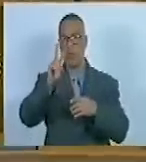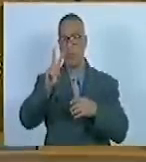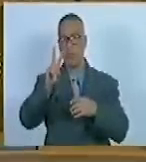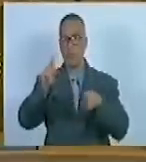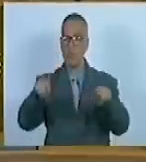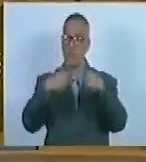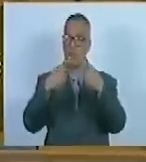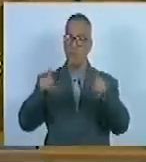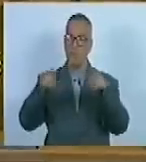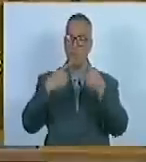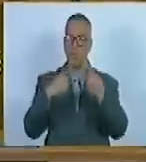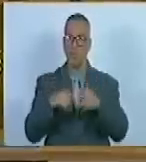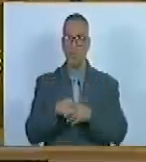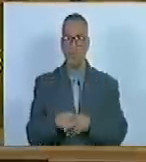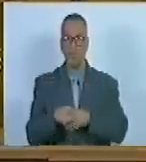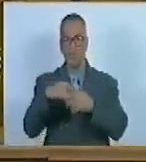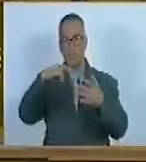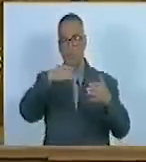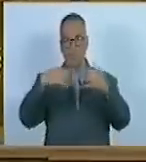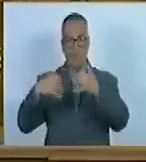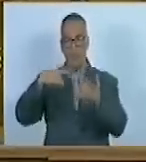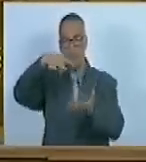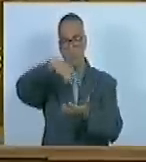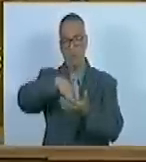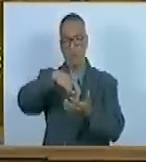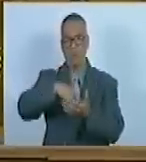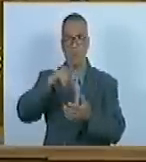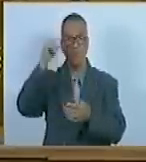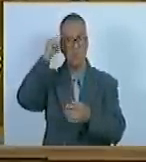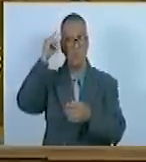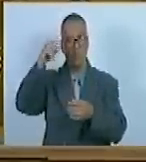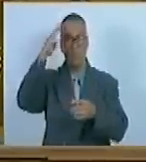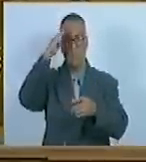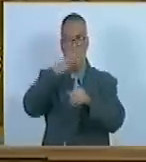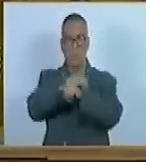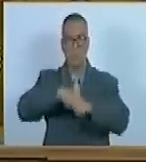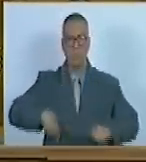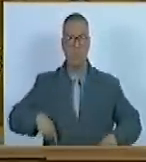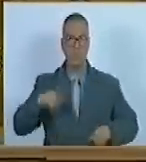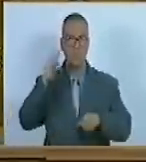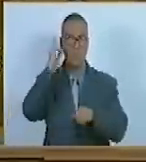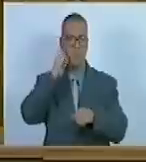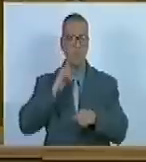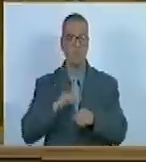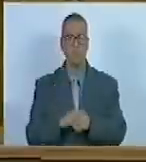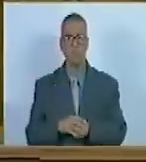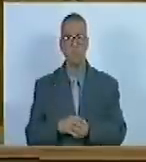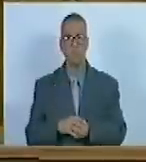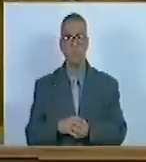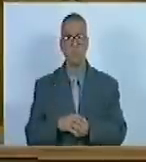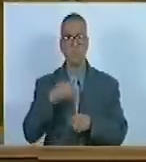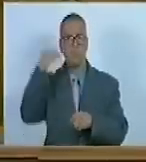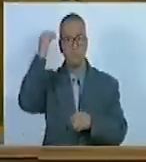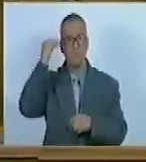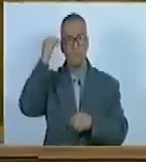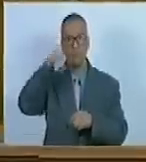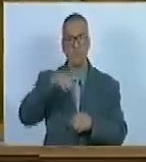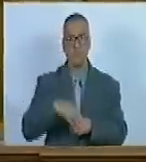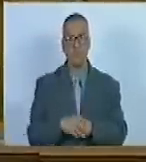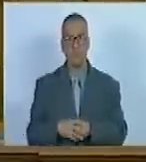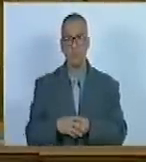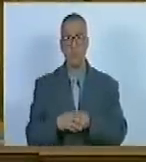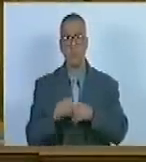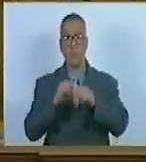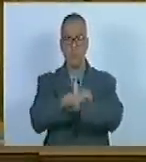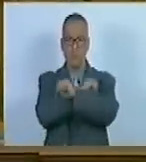212º aniversario de la Batalla de Carabobo y Día del Ejército Bolivariano. Considerando que